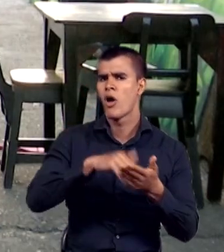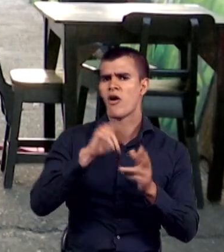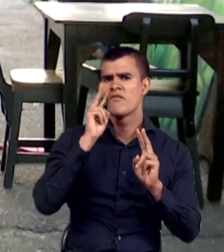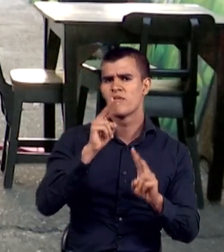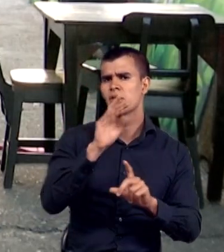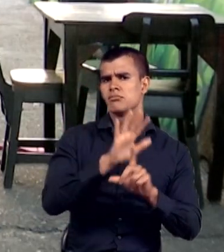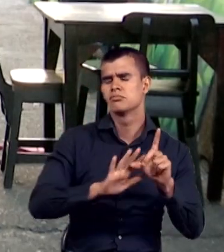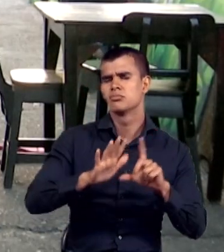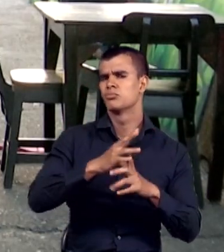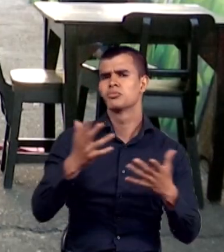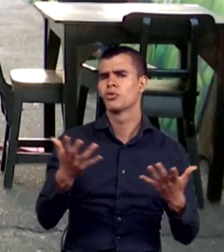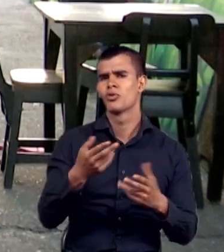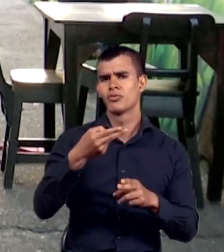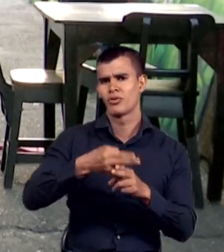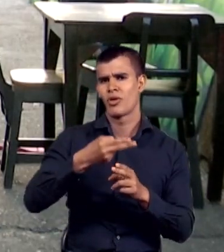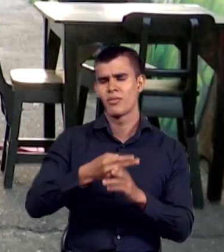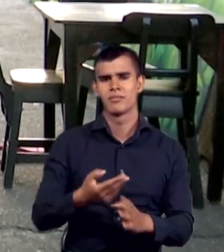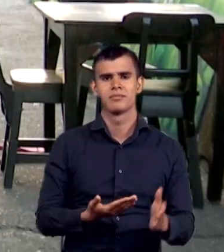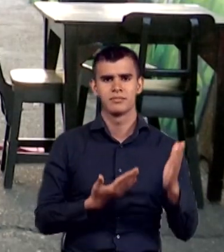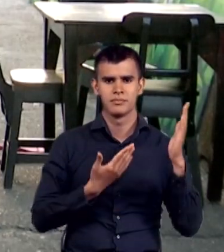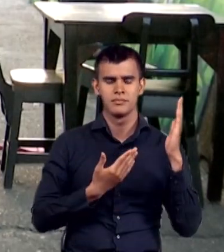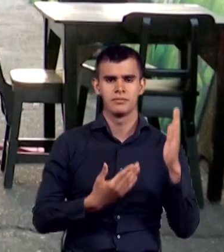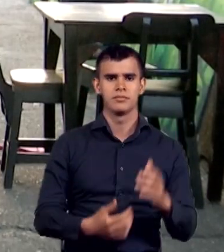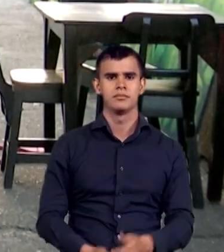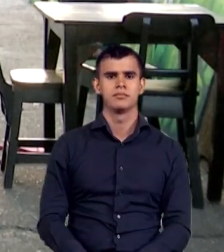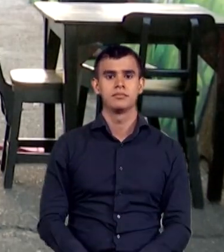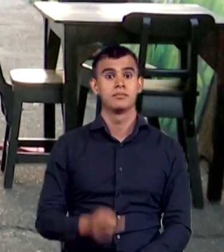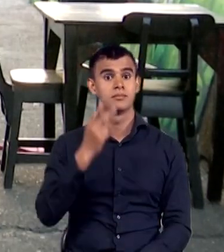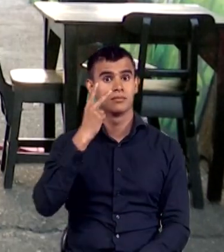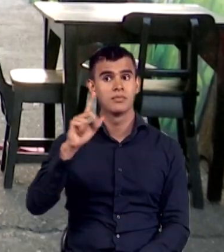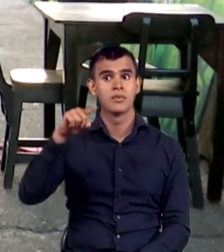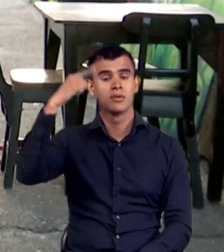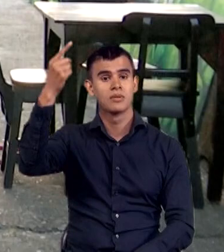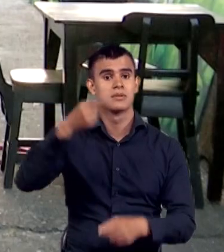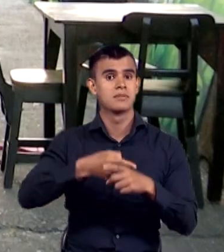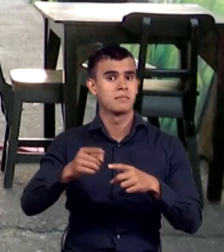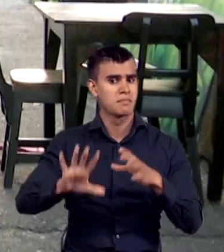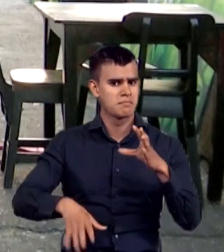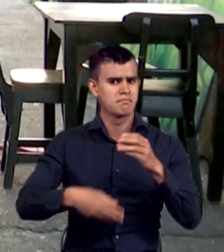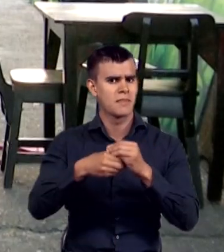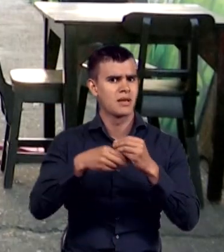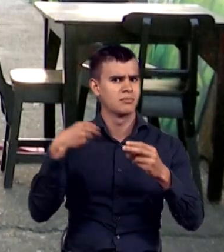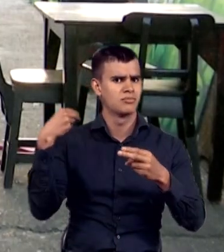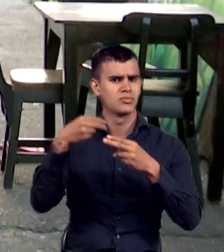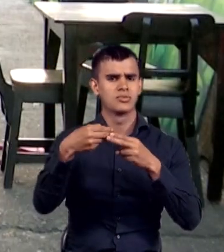revivir todas las historias anteriores encontrándonos en el canal de YouTube CEPA FCP. Nos